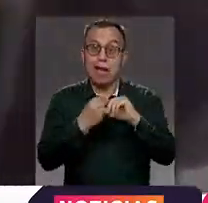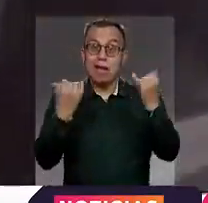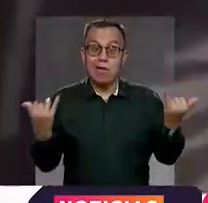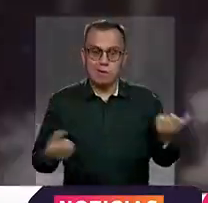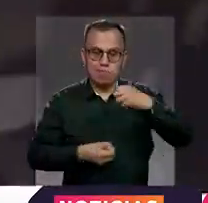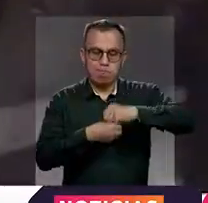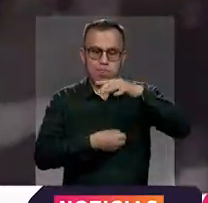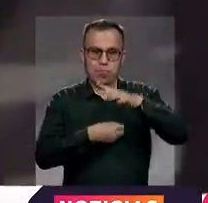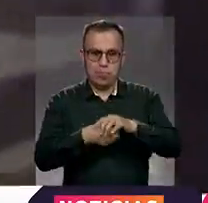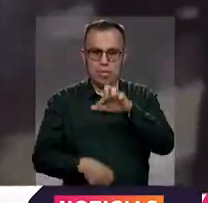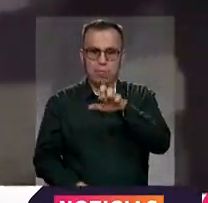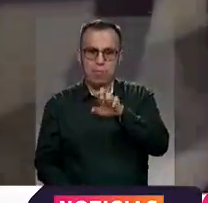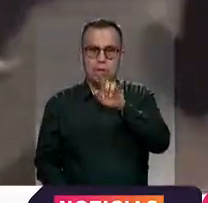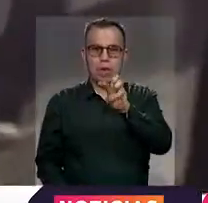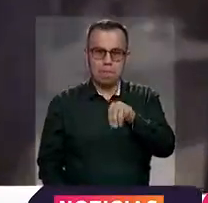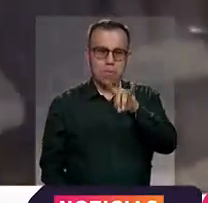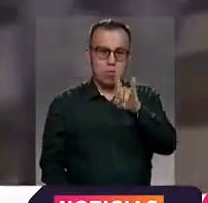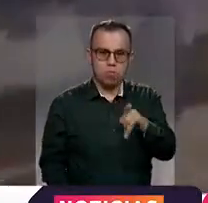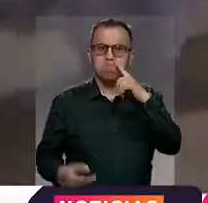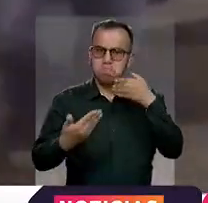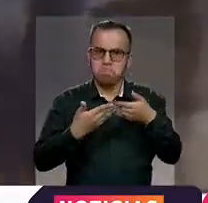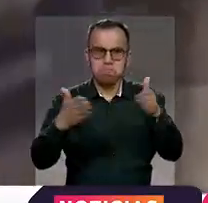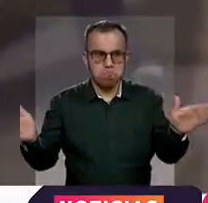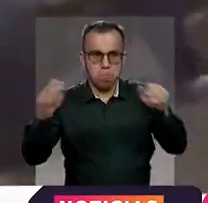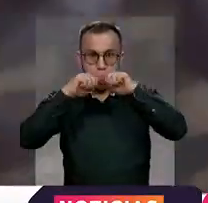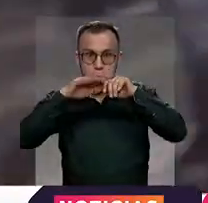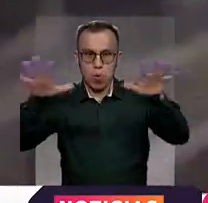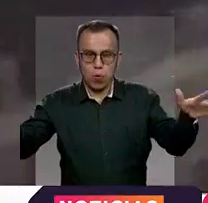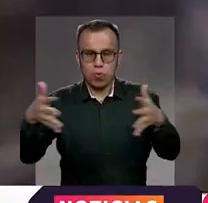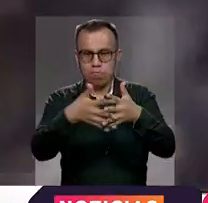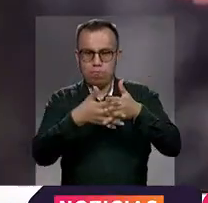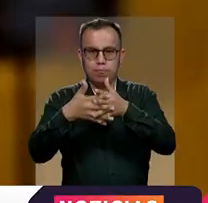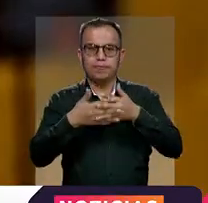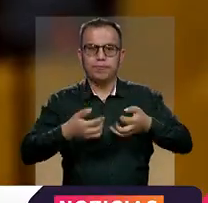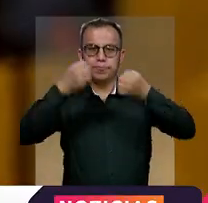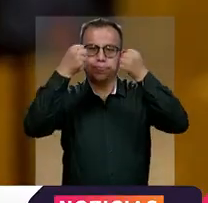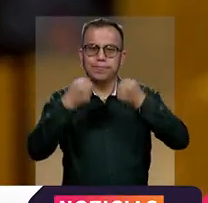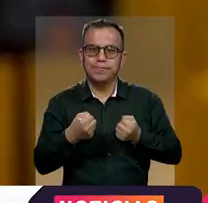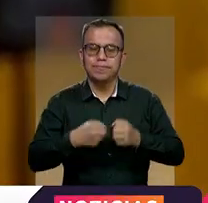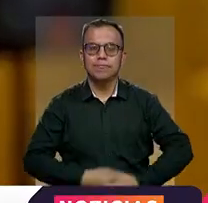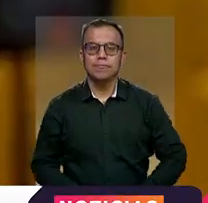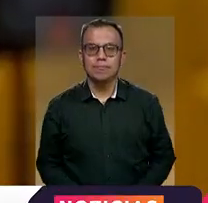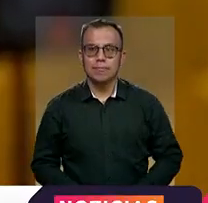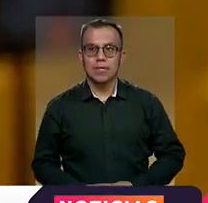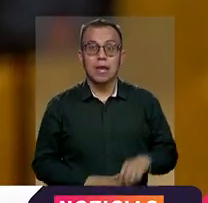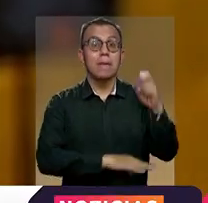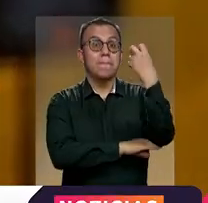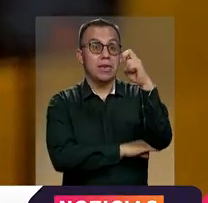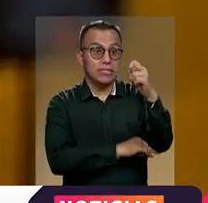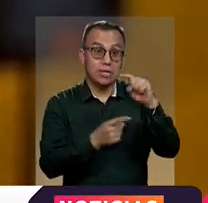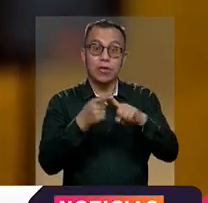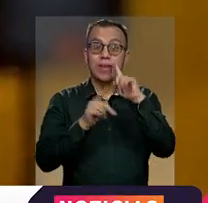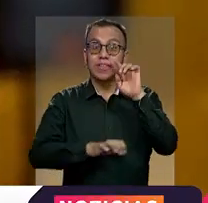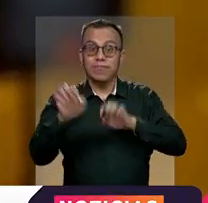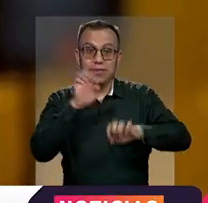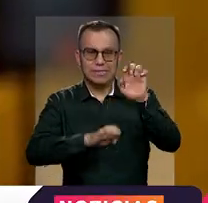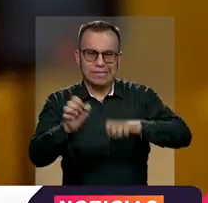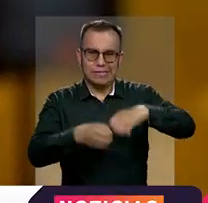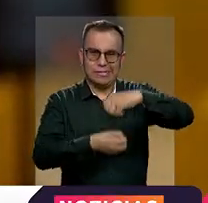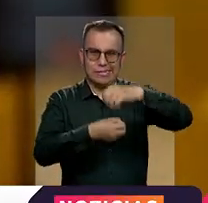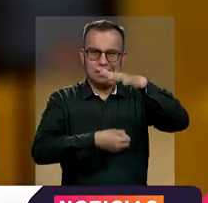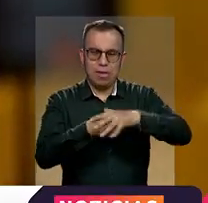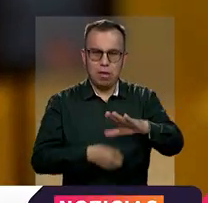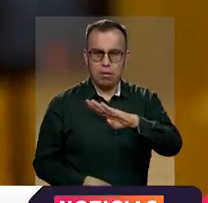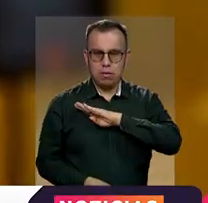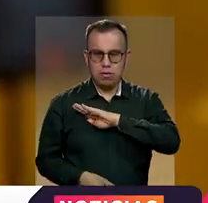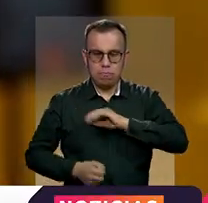instaló un puesto de mando unificado, abierto y público en el Portal Américas. Hacen presencia la personería, la defensoría, distintas entidades de la